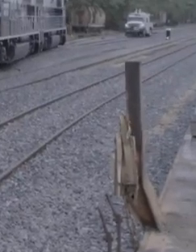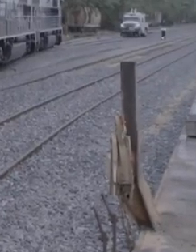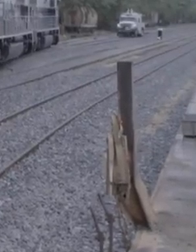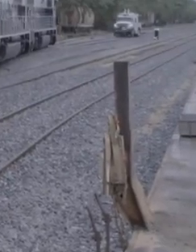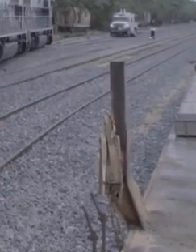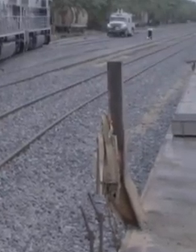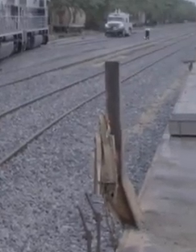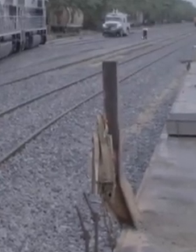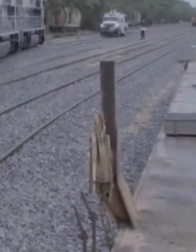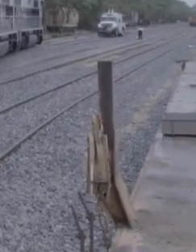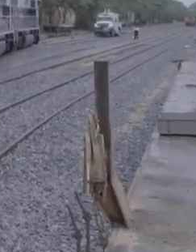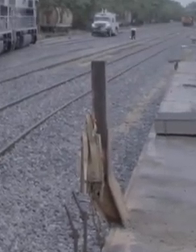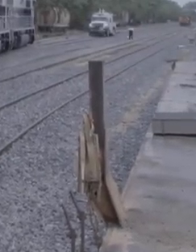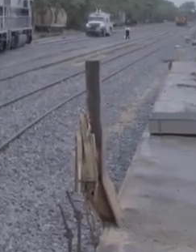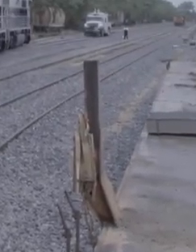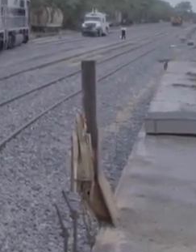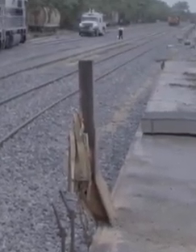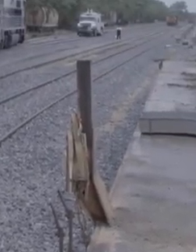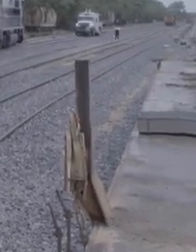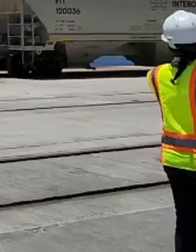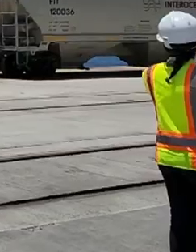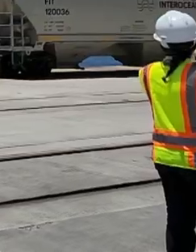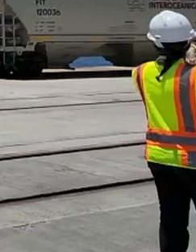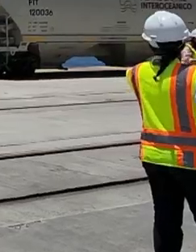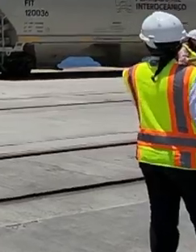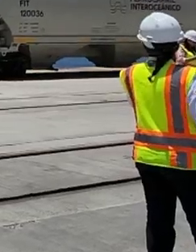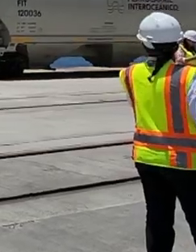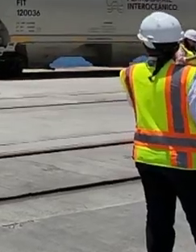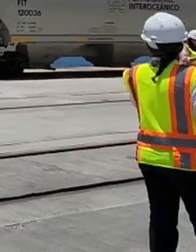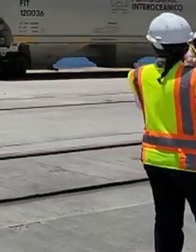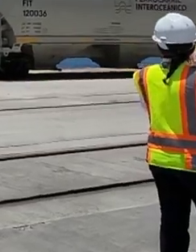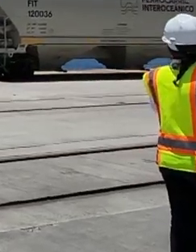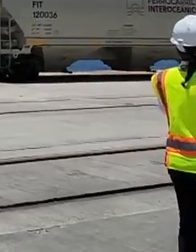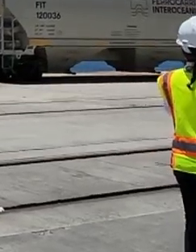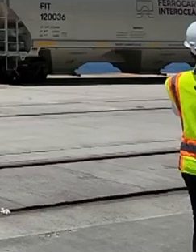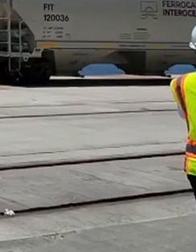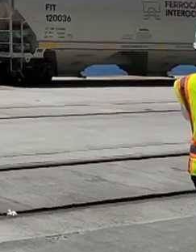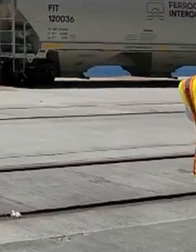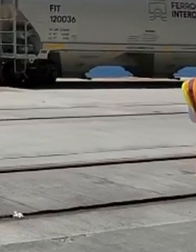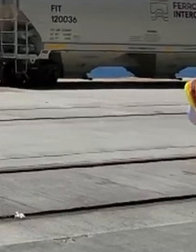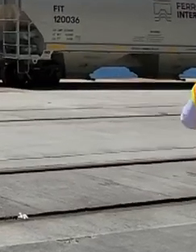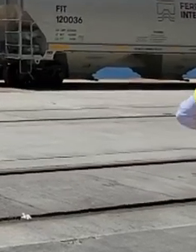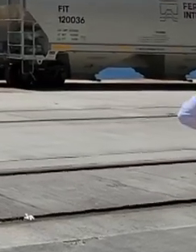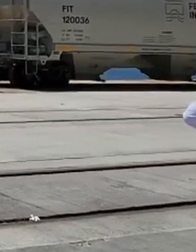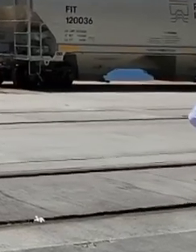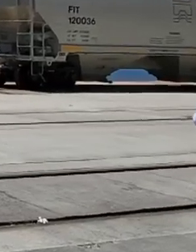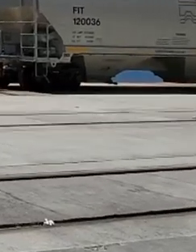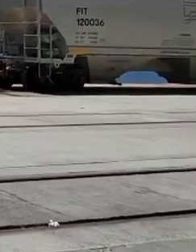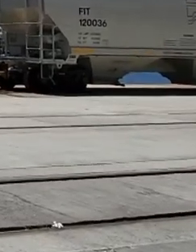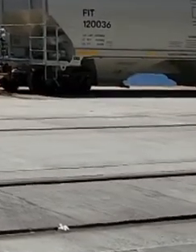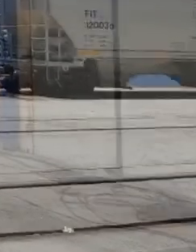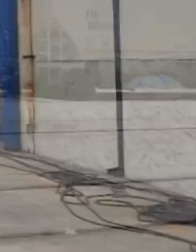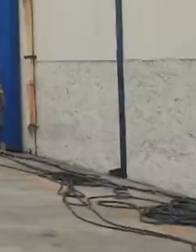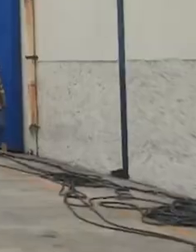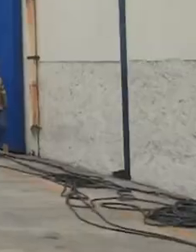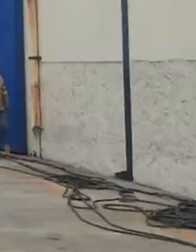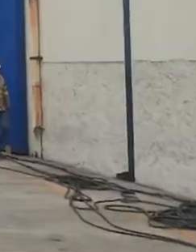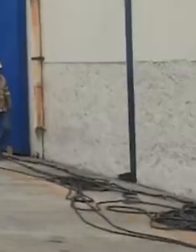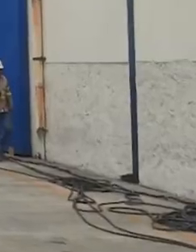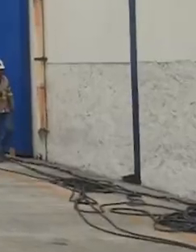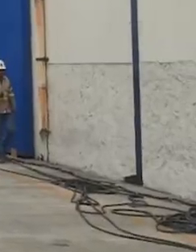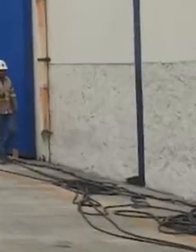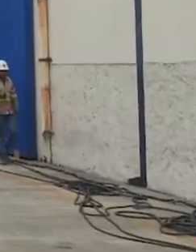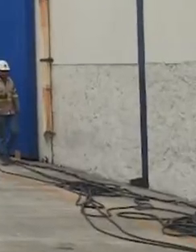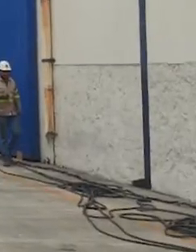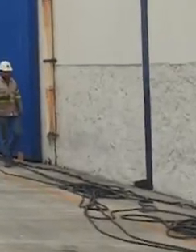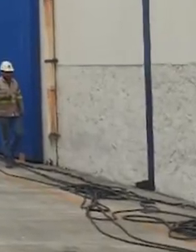por viaje. Ya está en operación. En junio, con equipo propio, se transportó maíz a granel que llegó desde